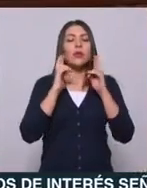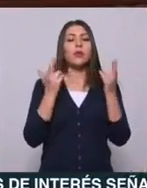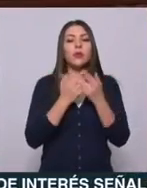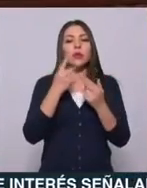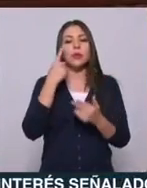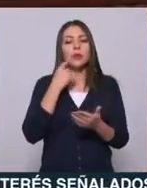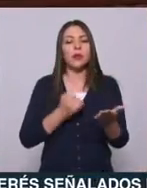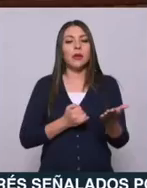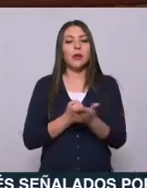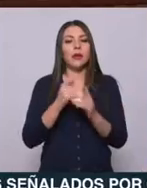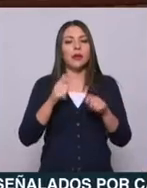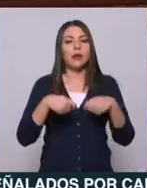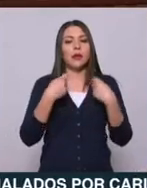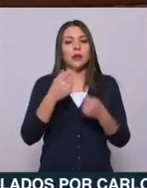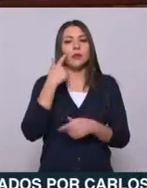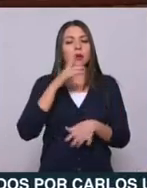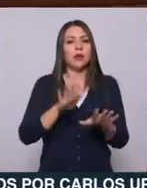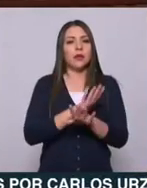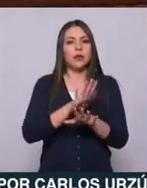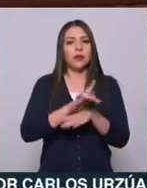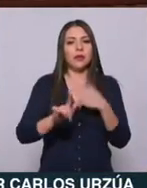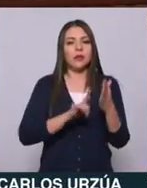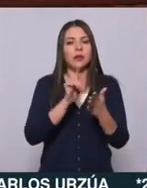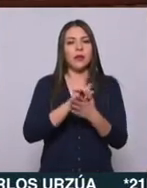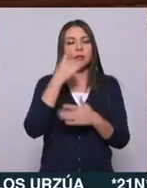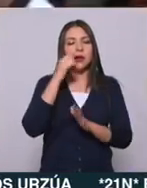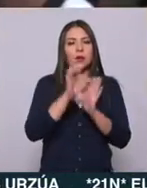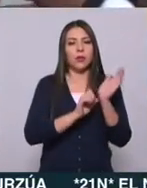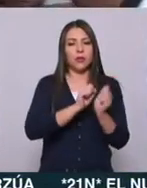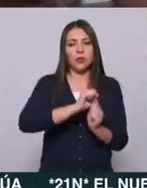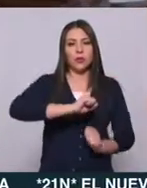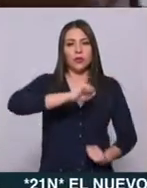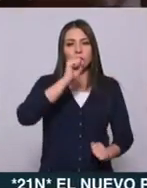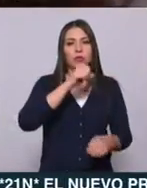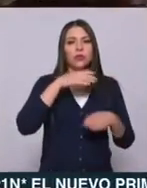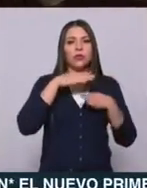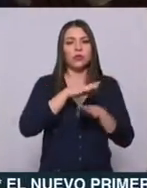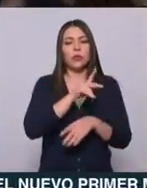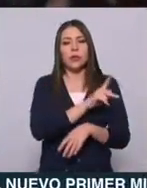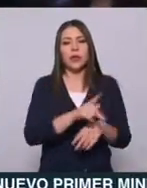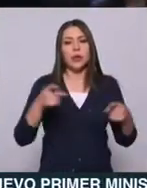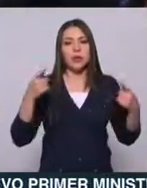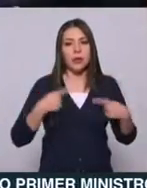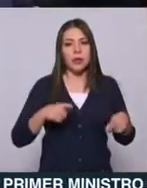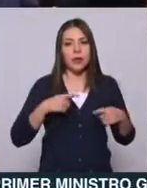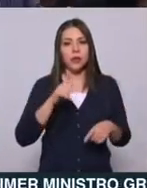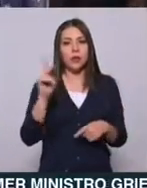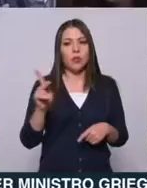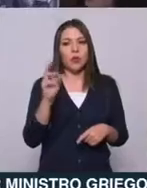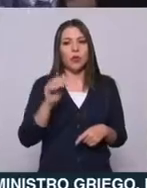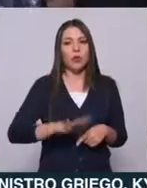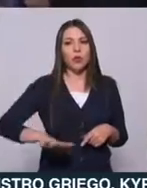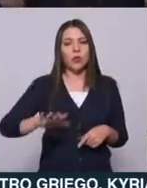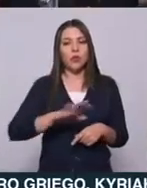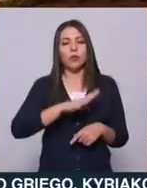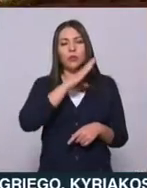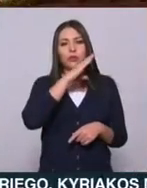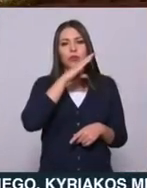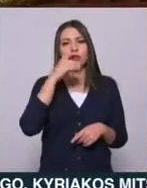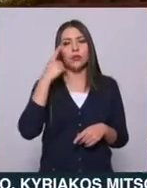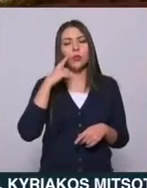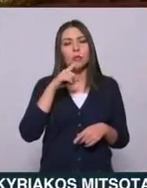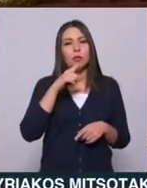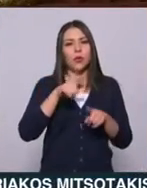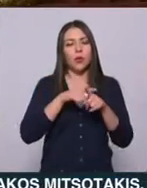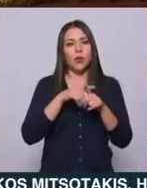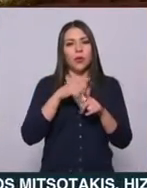ratificación de la reforma a la Constitución Política de los Estados Unidos Mexicanos en materia de personas, pueblos y comunidades afromexicanas. Esta